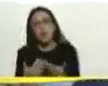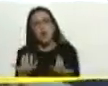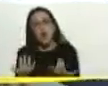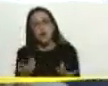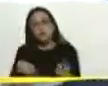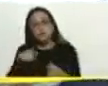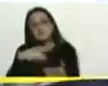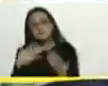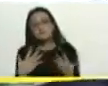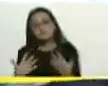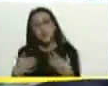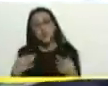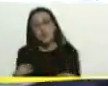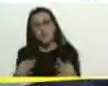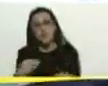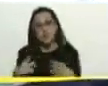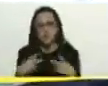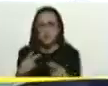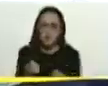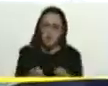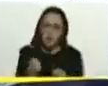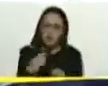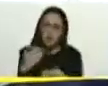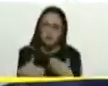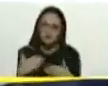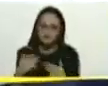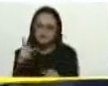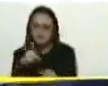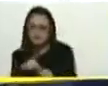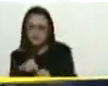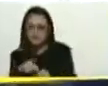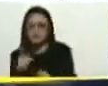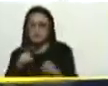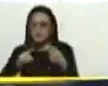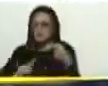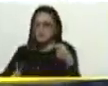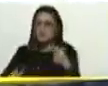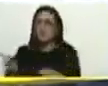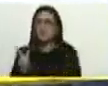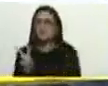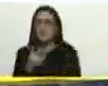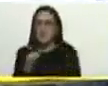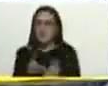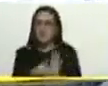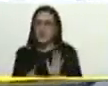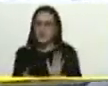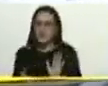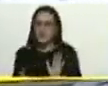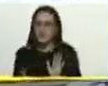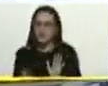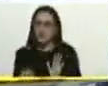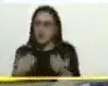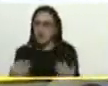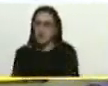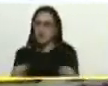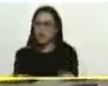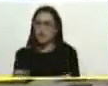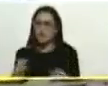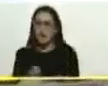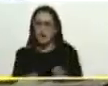productiva económica comercial petrolera energética Venezuela tiene derecho a la normalidad